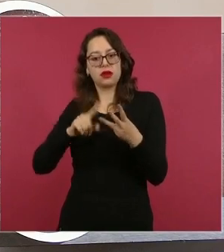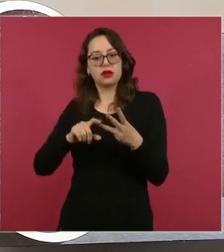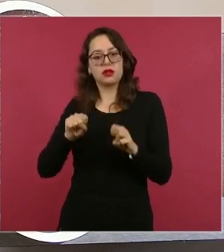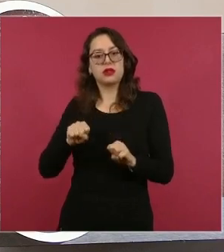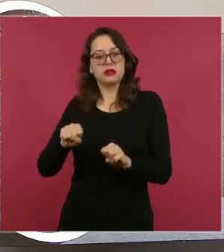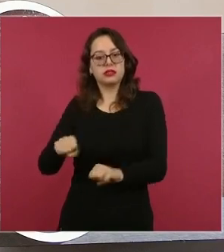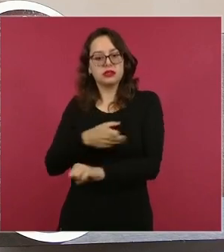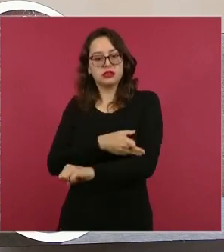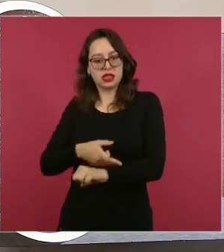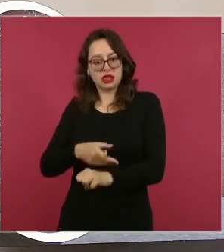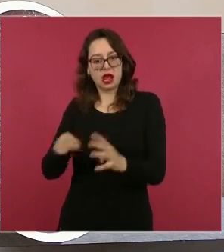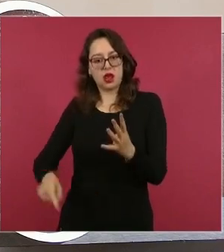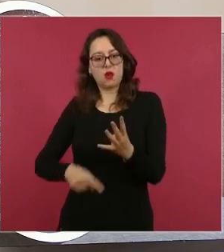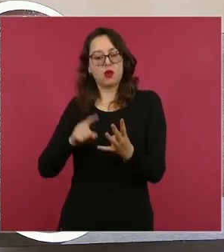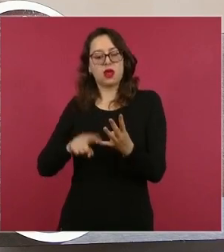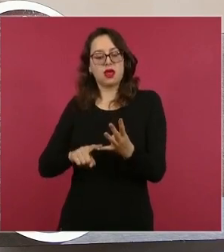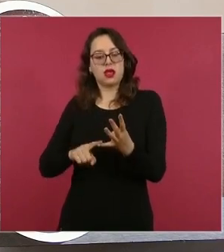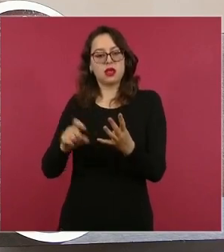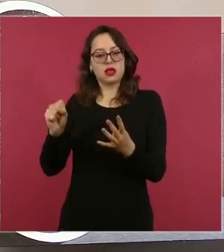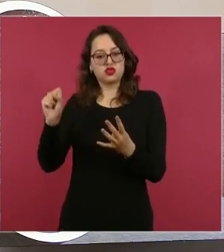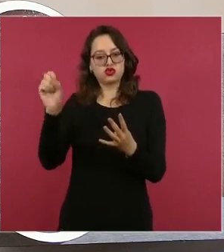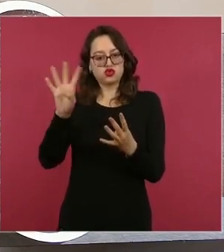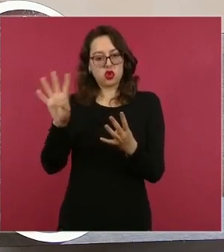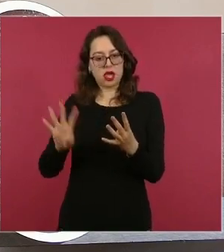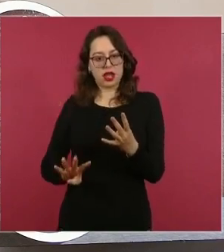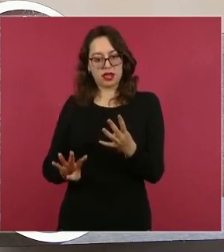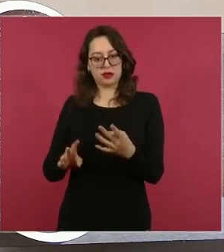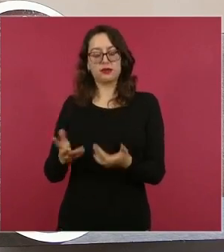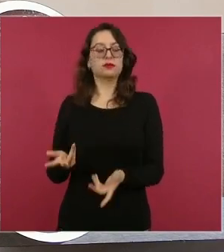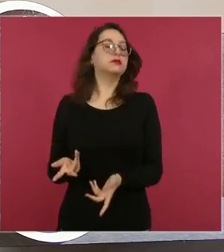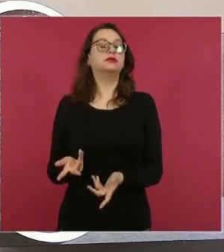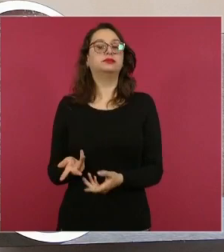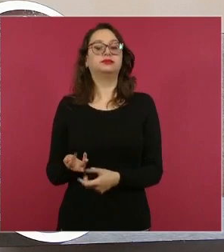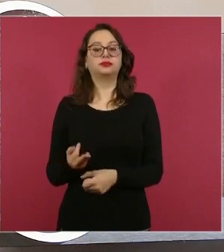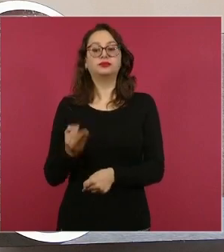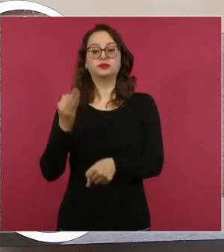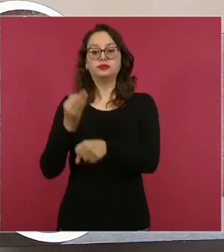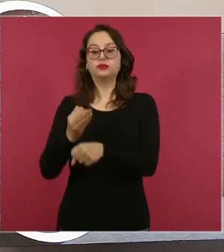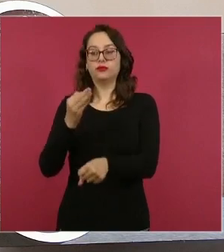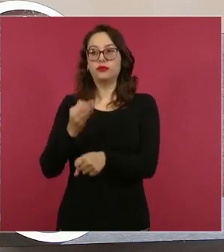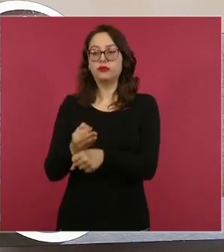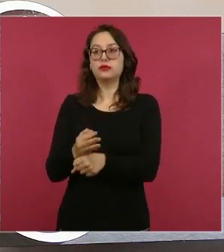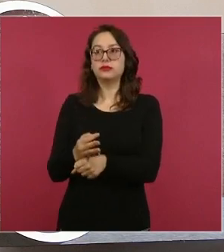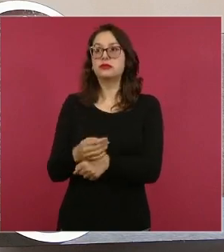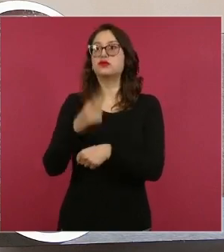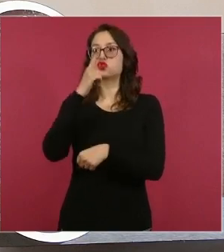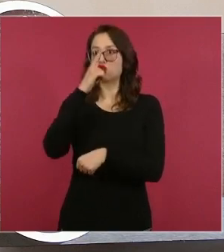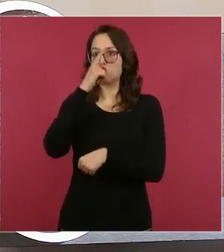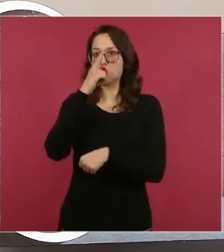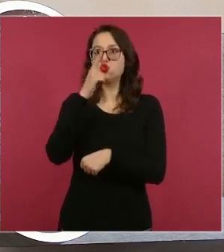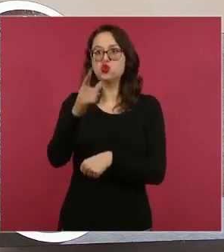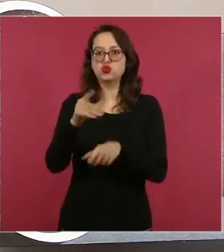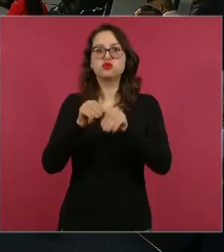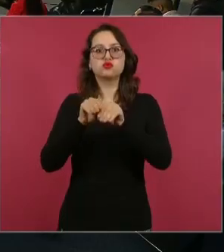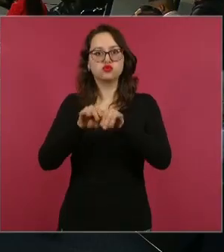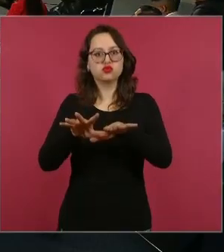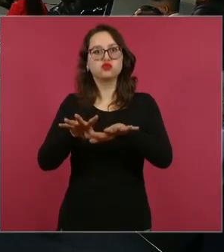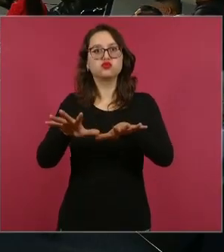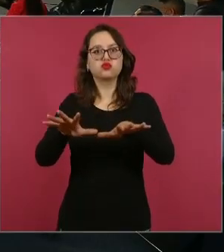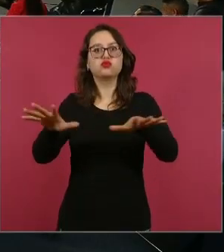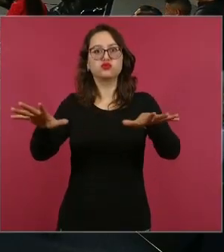Soriana La idea es al principio ahorita porque ya se está restableciendo la la electricidad como dijo el